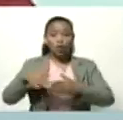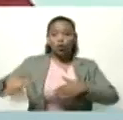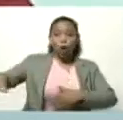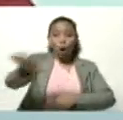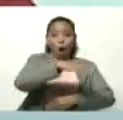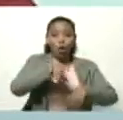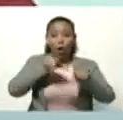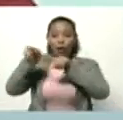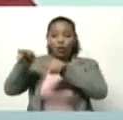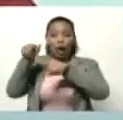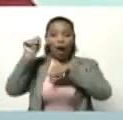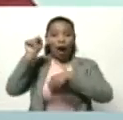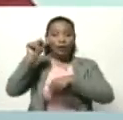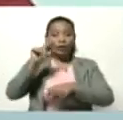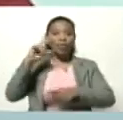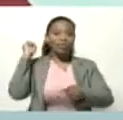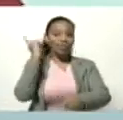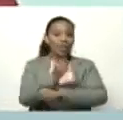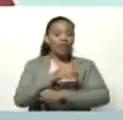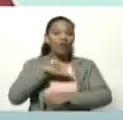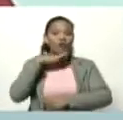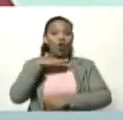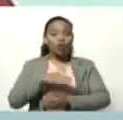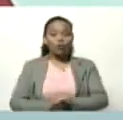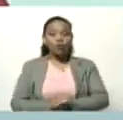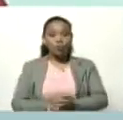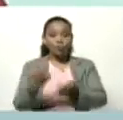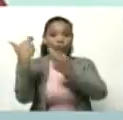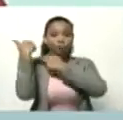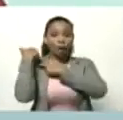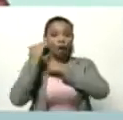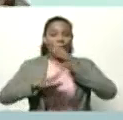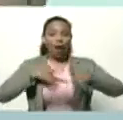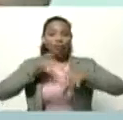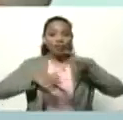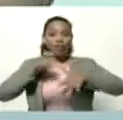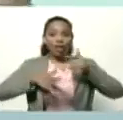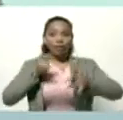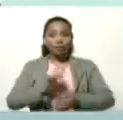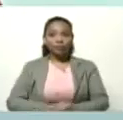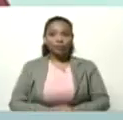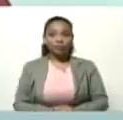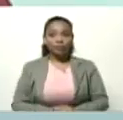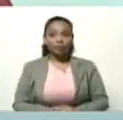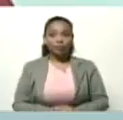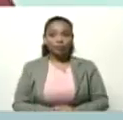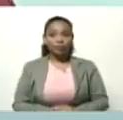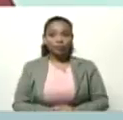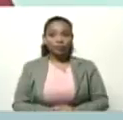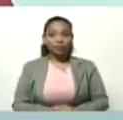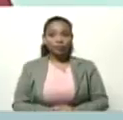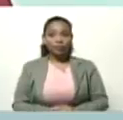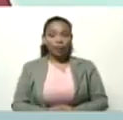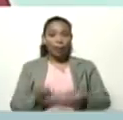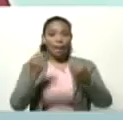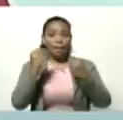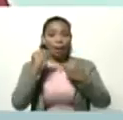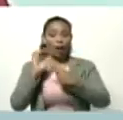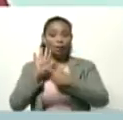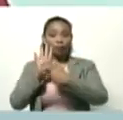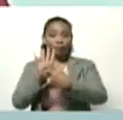están allí. Deben llenar la respectiva acta para la transmisión. Para la